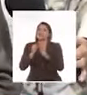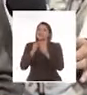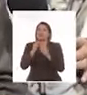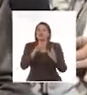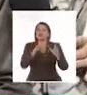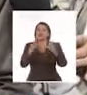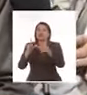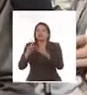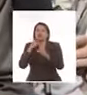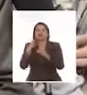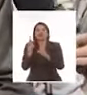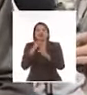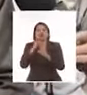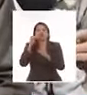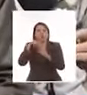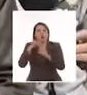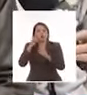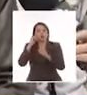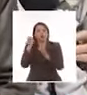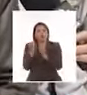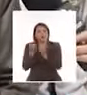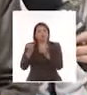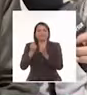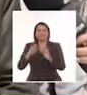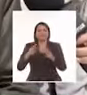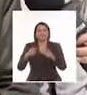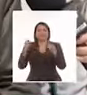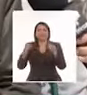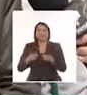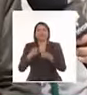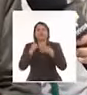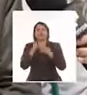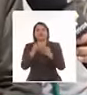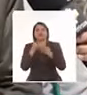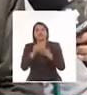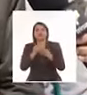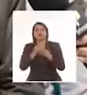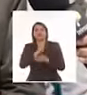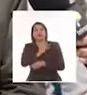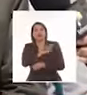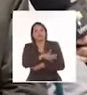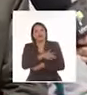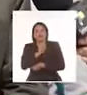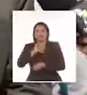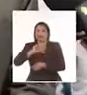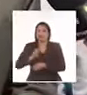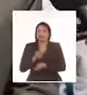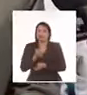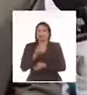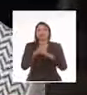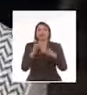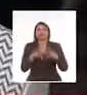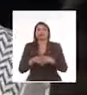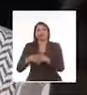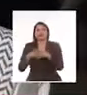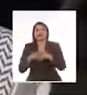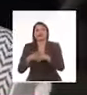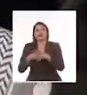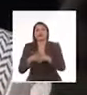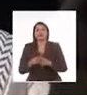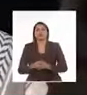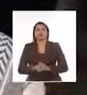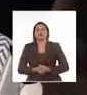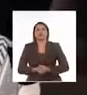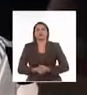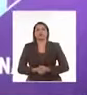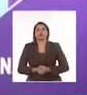más las convicciones que nosotros tenemos de apoyo al pueblo palestino, a la causa del pueblo palestino. Siempre podrán contar con Cuba. Miguel Díaz-Canel resaltó